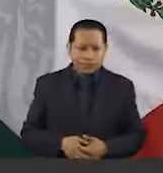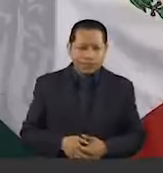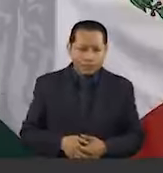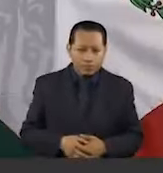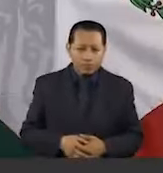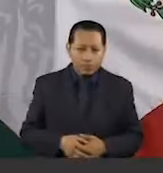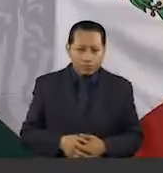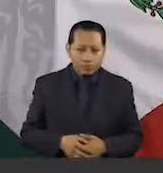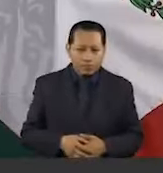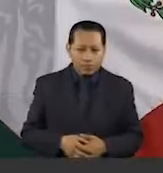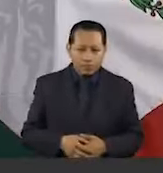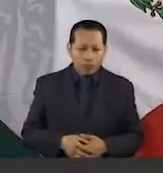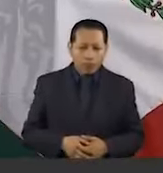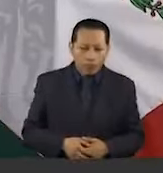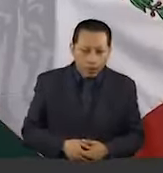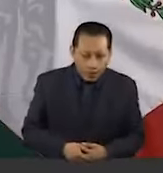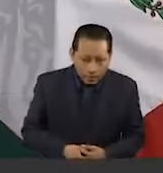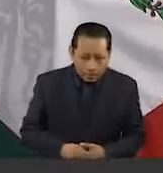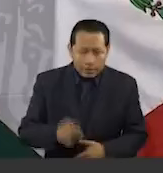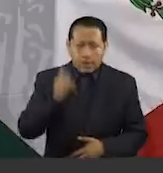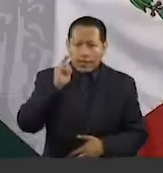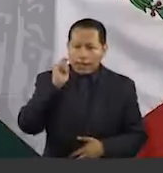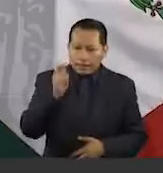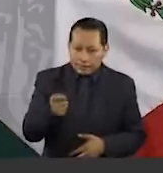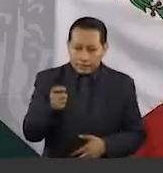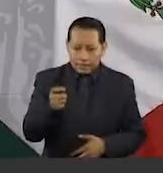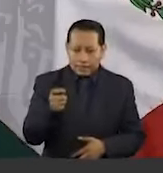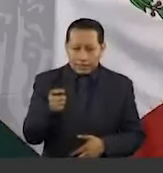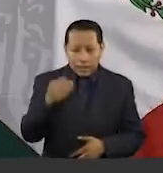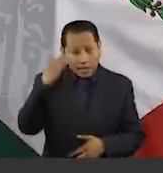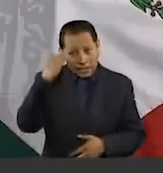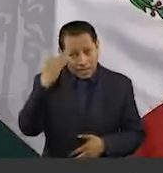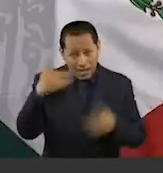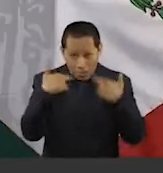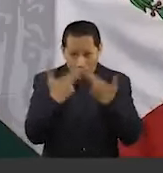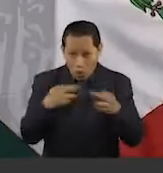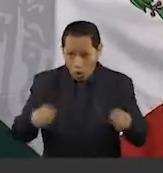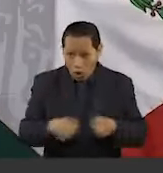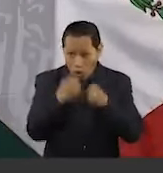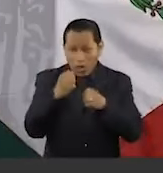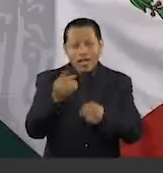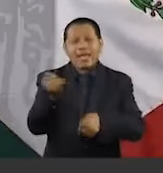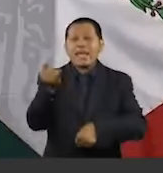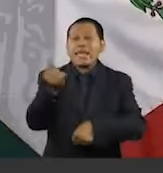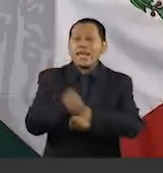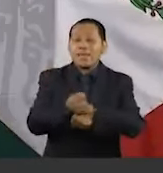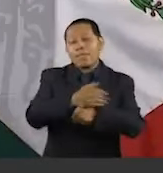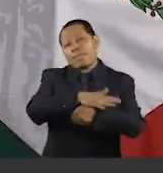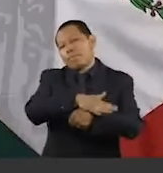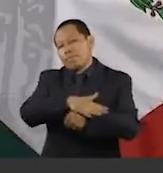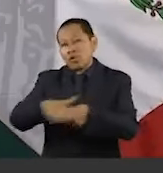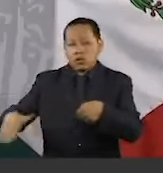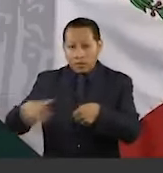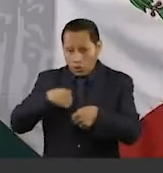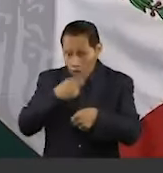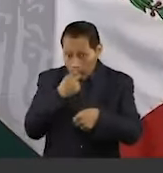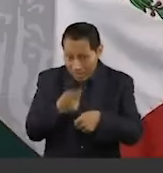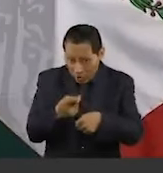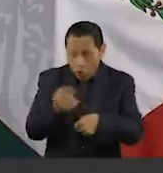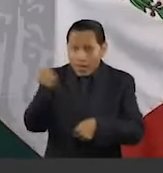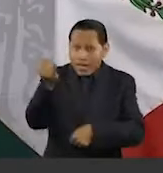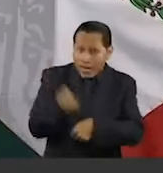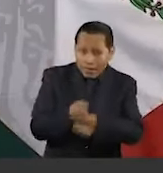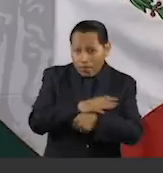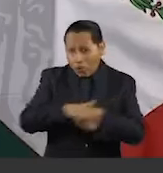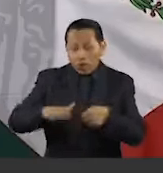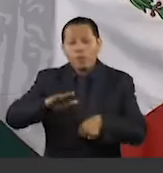Es imposible que exista un periodo extraordinario. Y cuando digo imposible es porque se ocupa